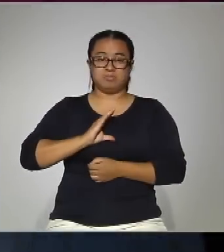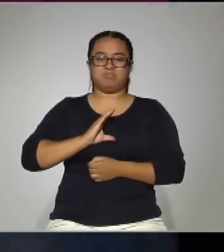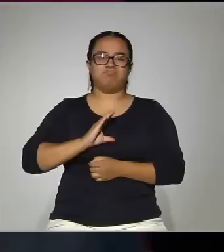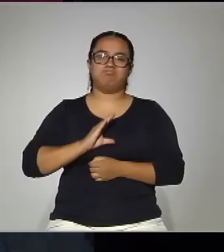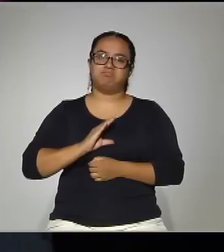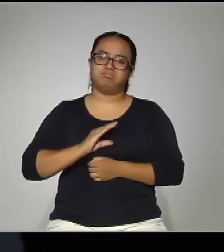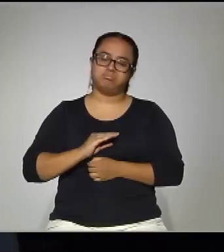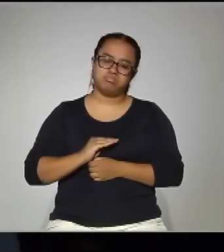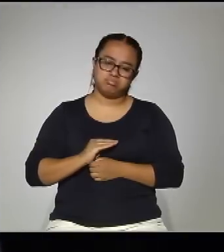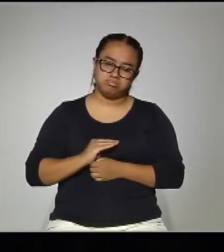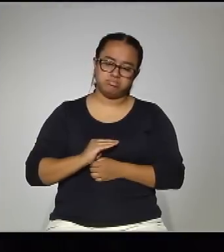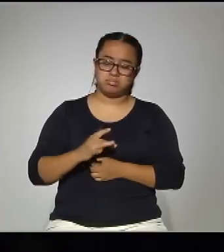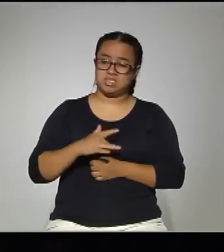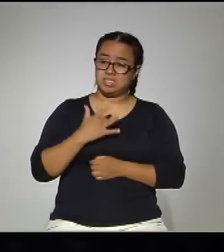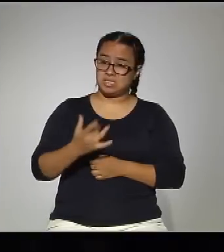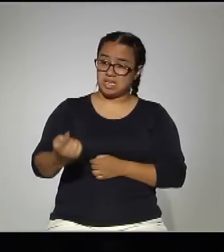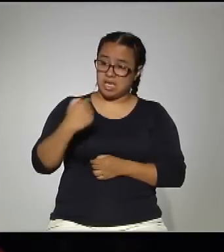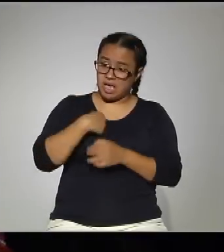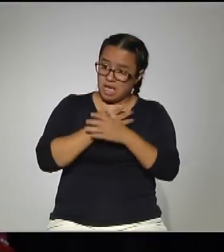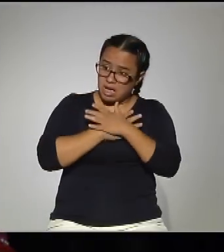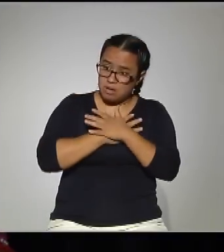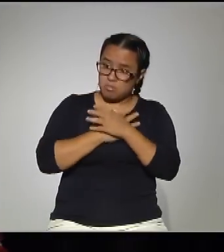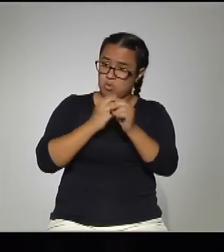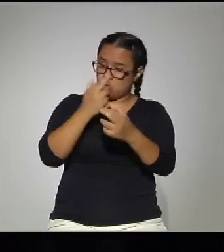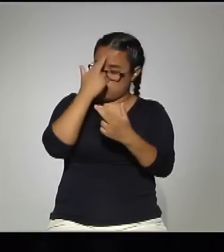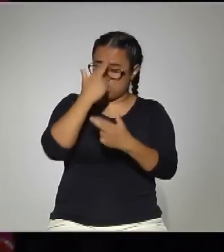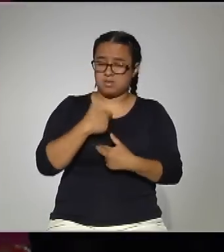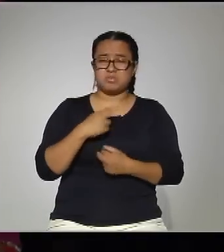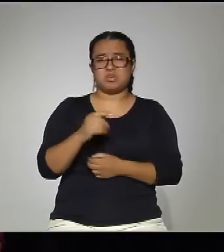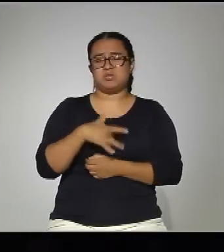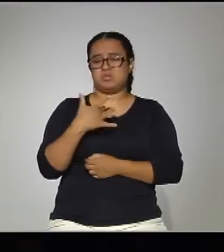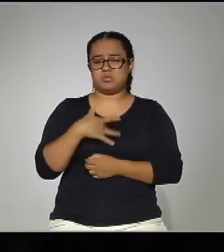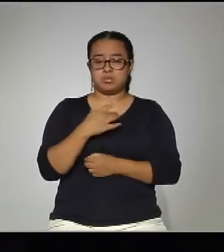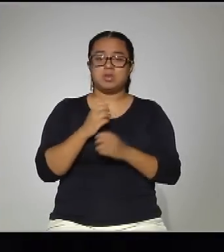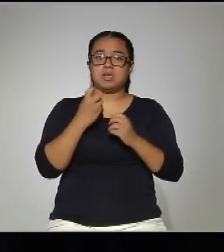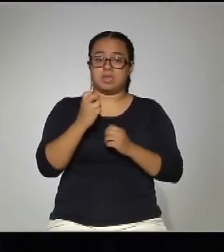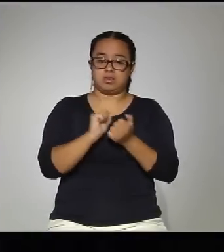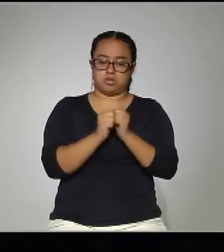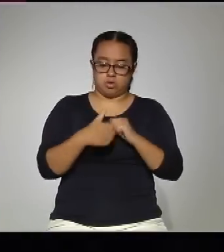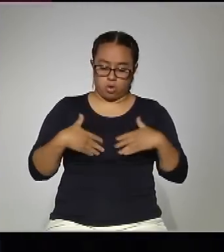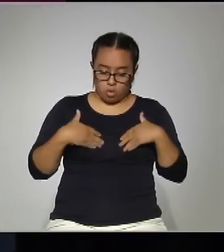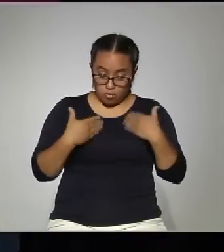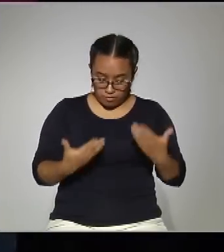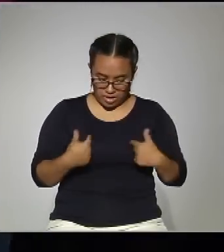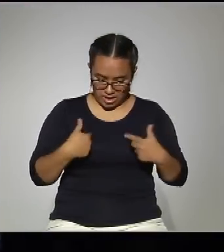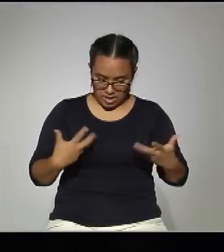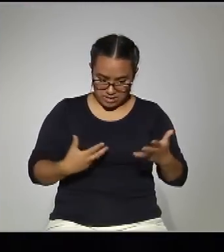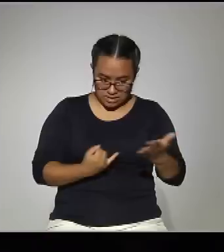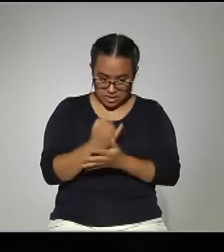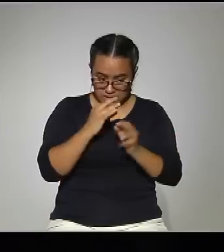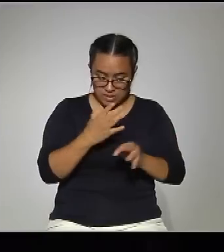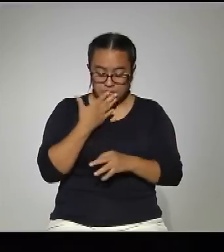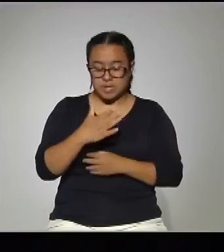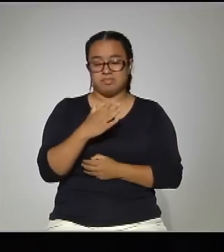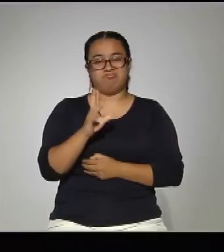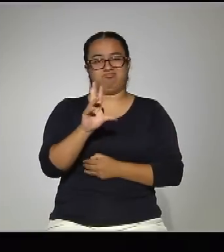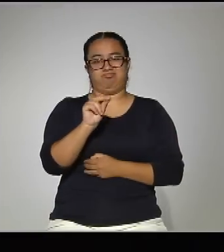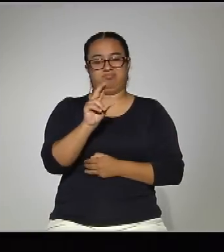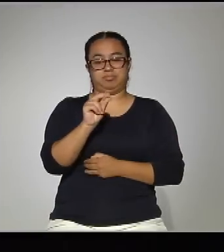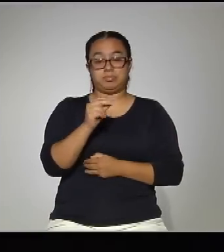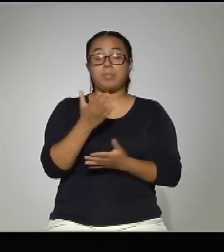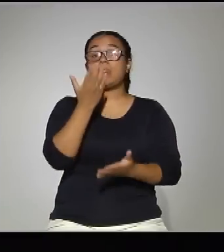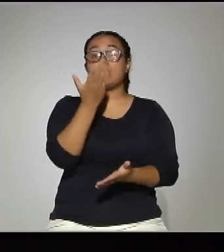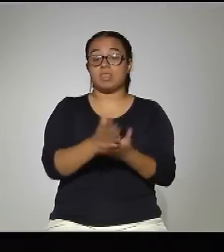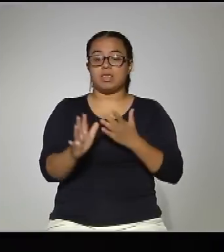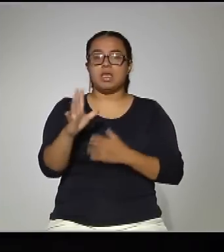se sienten indignas de amor o respeto, lo que afecta su confianza y capacidad para tomar decisiones. Además,